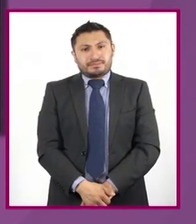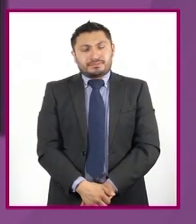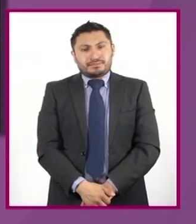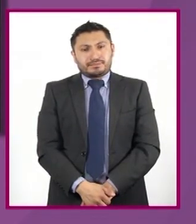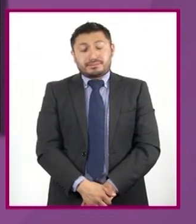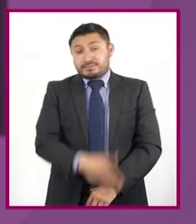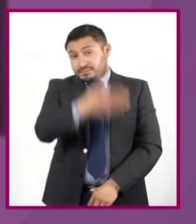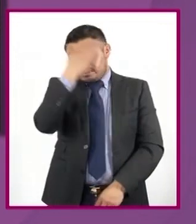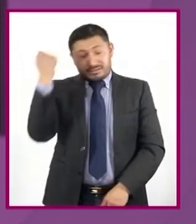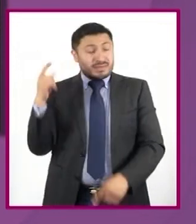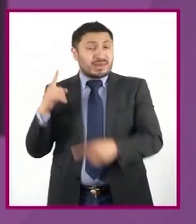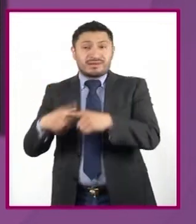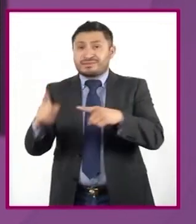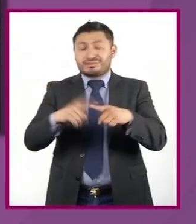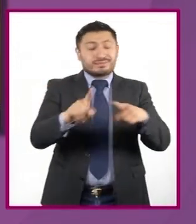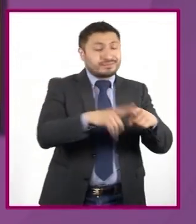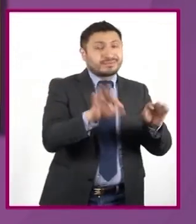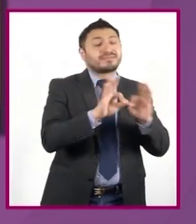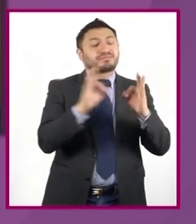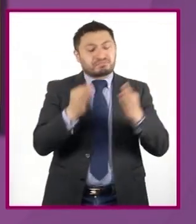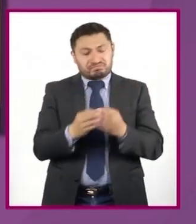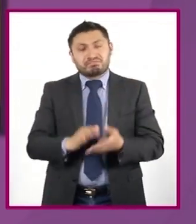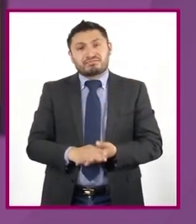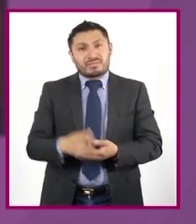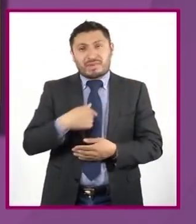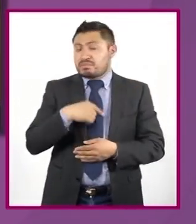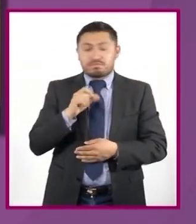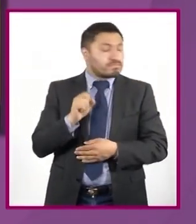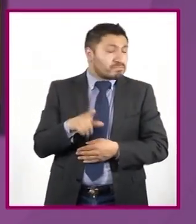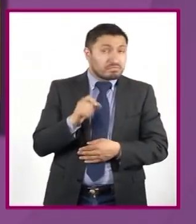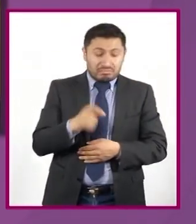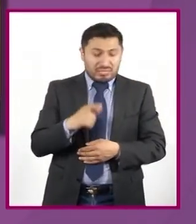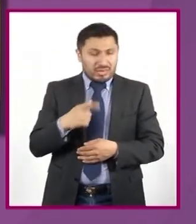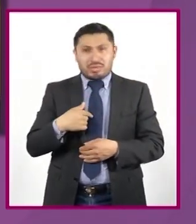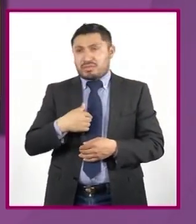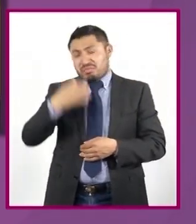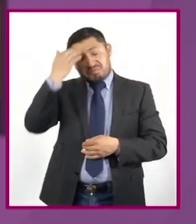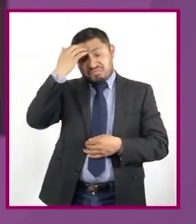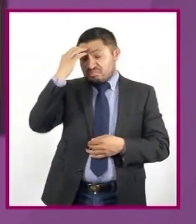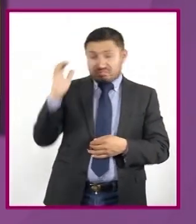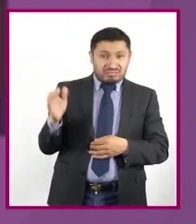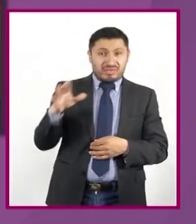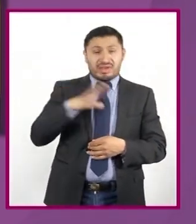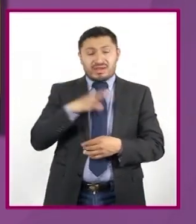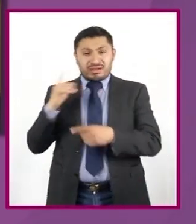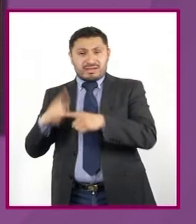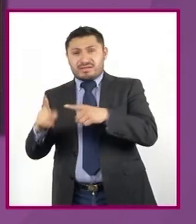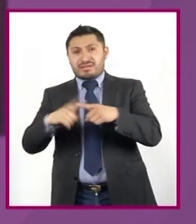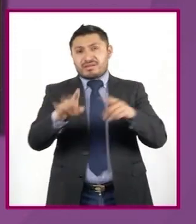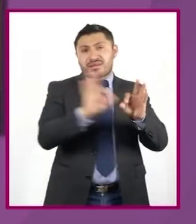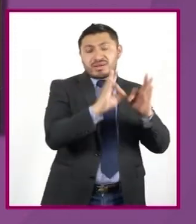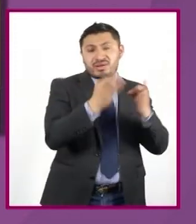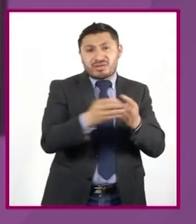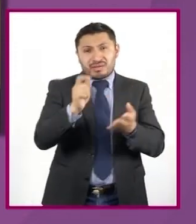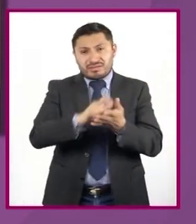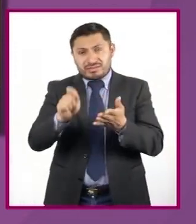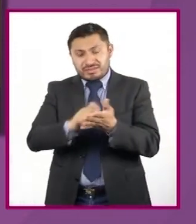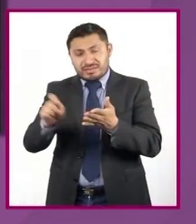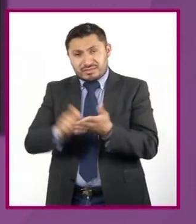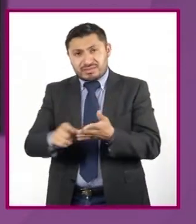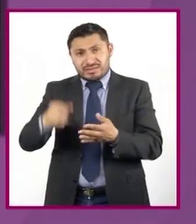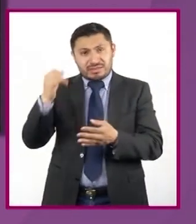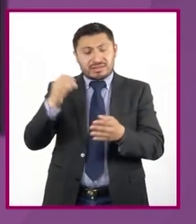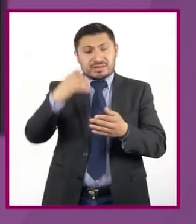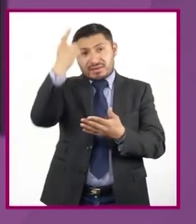No sabía que hay diferentes formas de citar. Ni yo. También desconocía los distintos sistemas para anotar las referencias